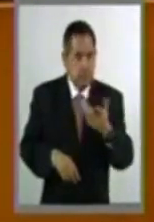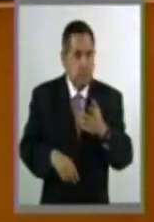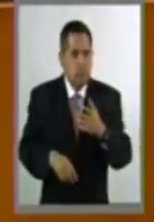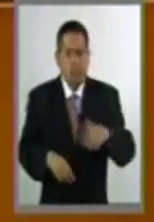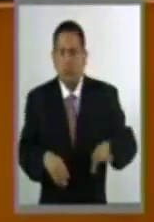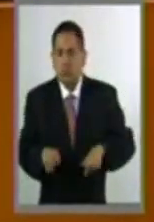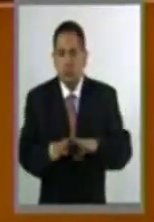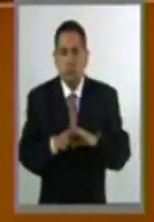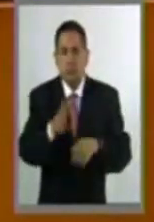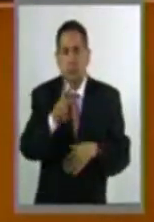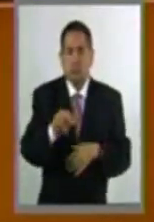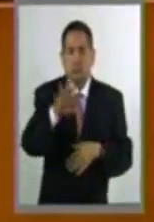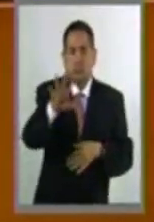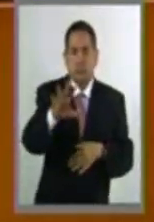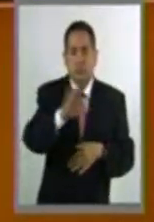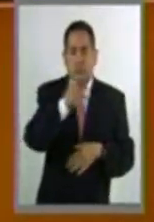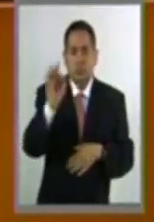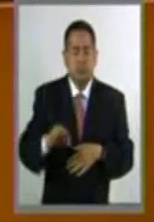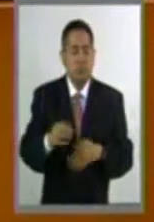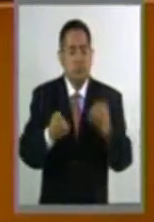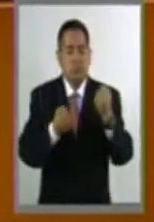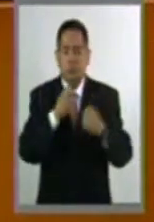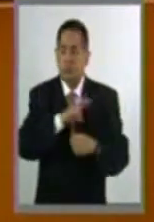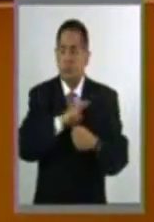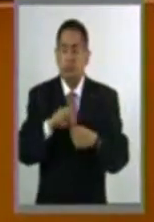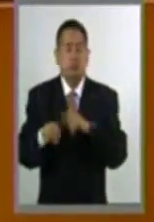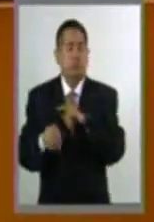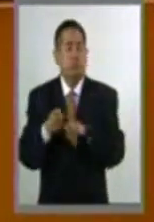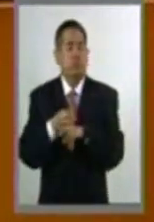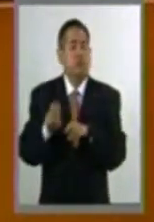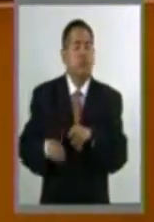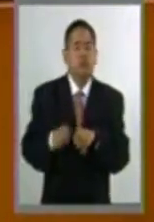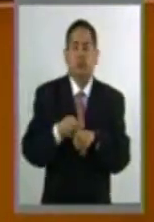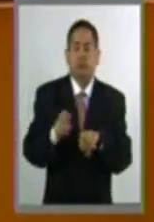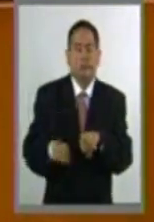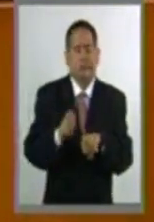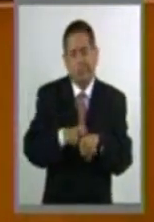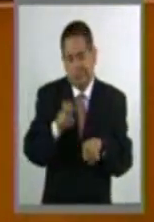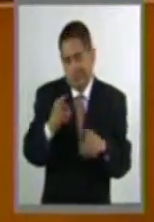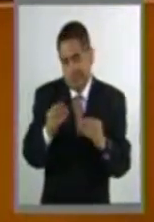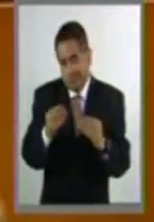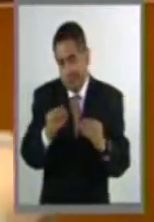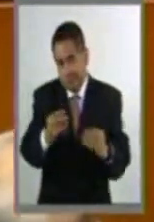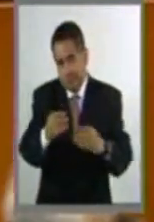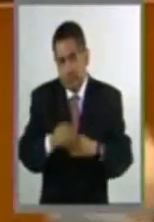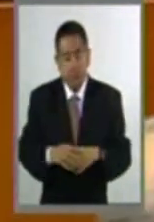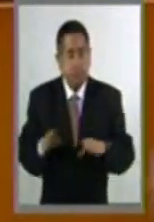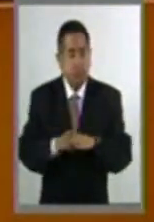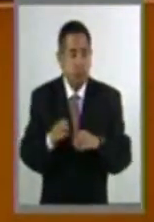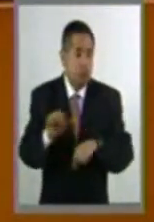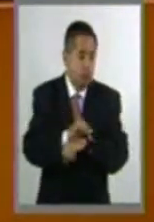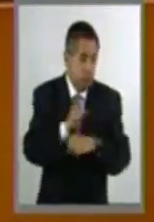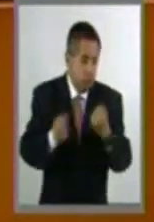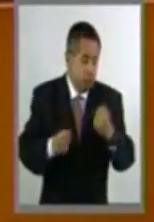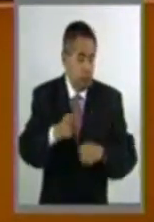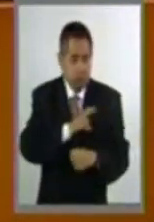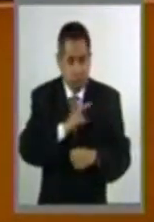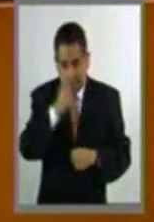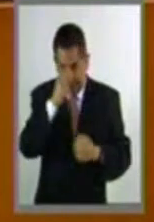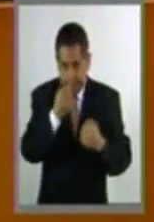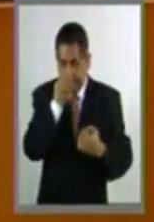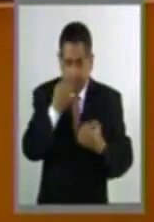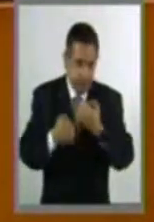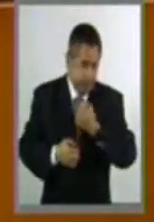alumnado llega en automóvil privado a los planteles. Un alto porcentaje en el uso del vehículo privado en traslados